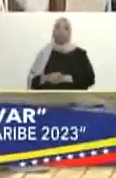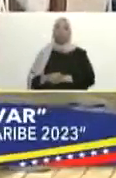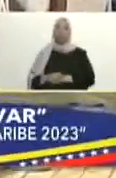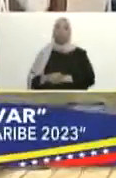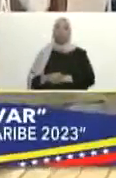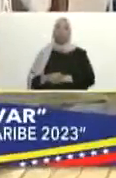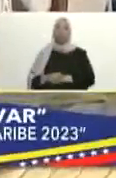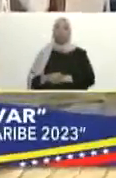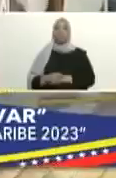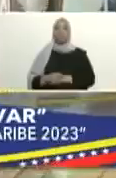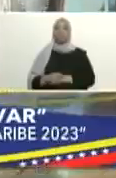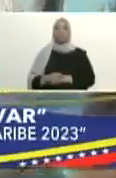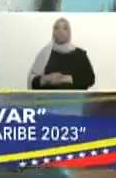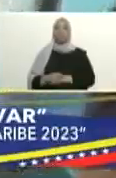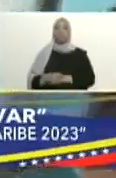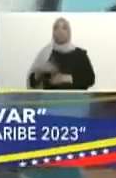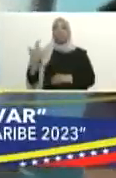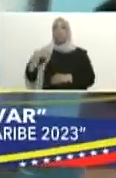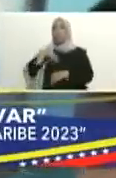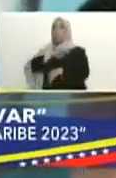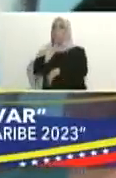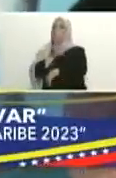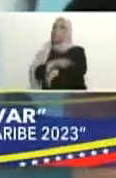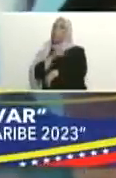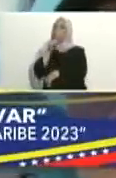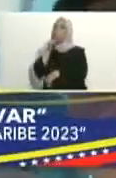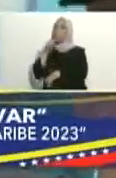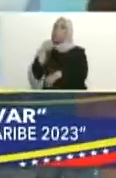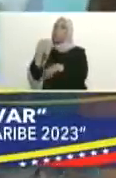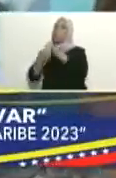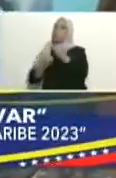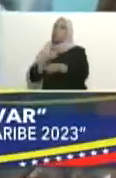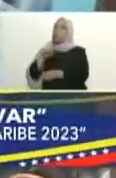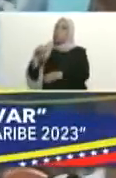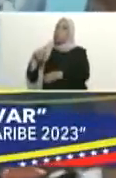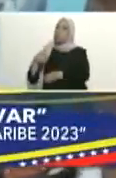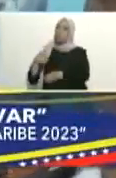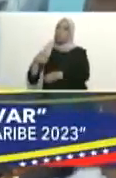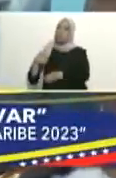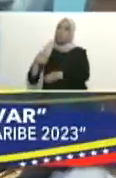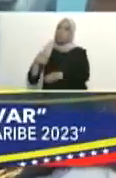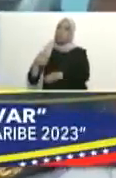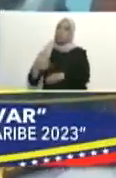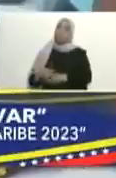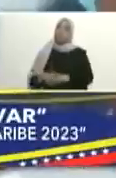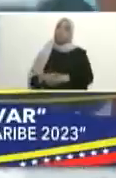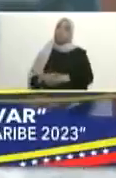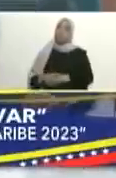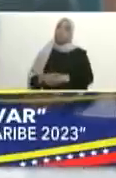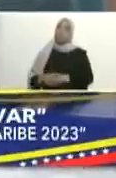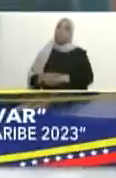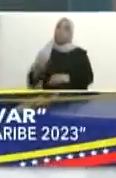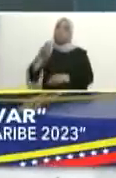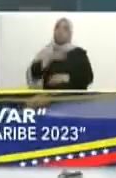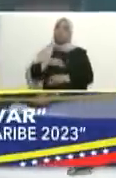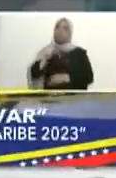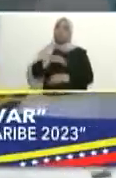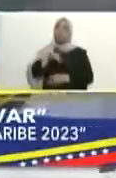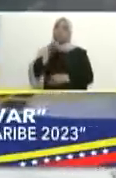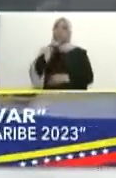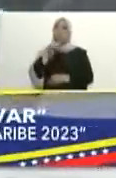La forja de los valores del patriotismo,